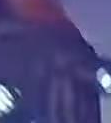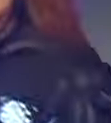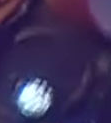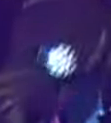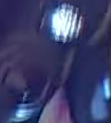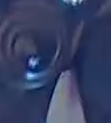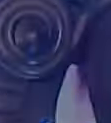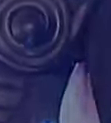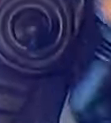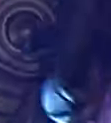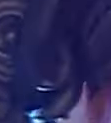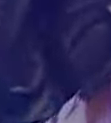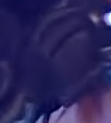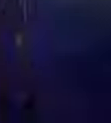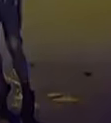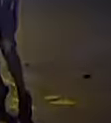chocan siempre.